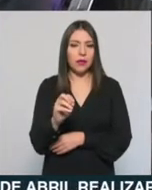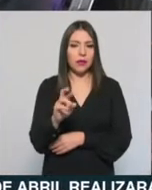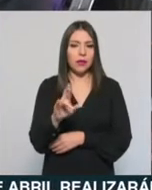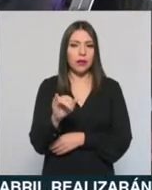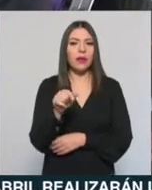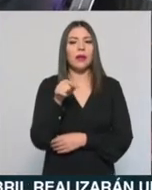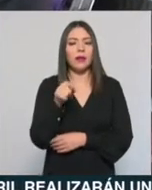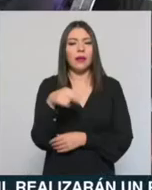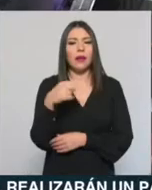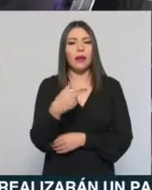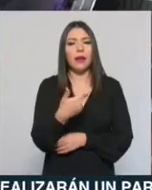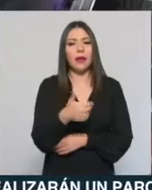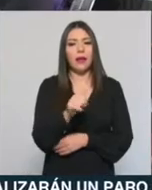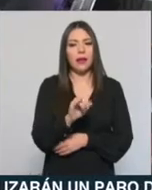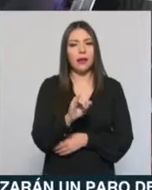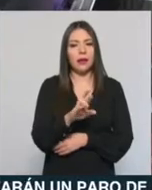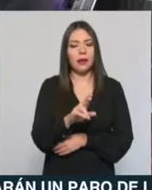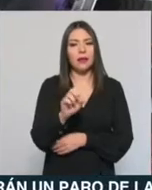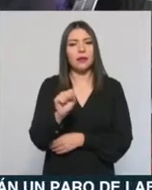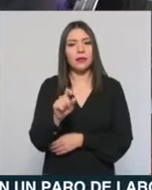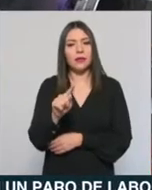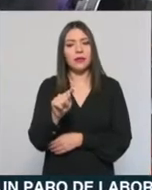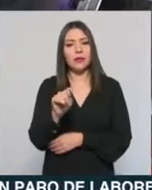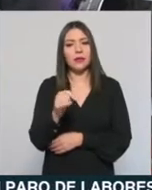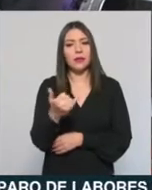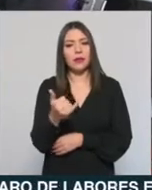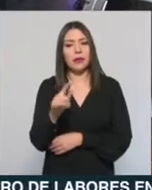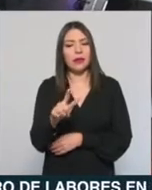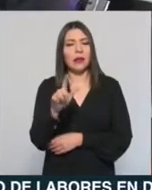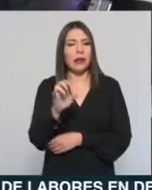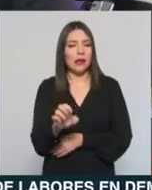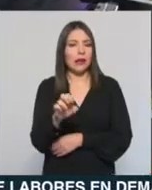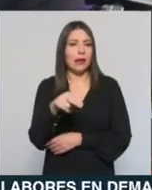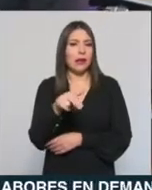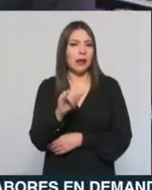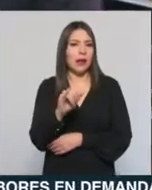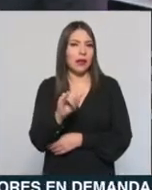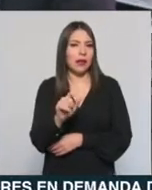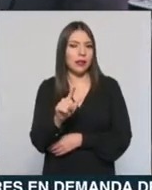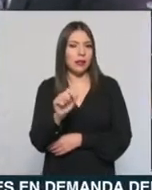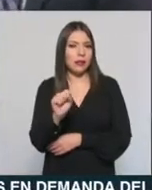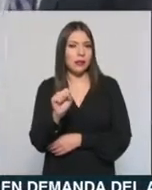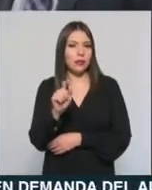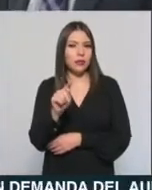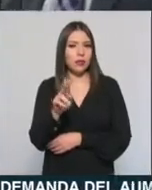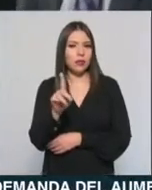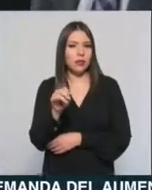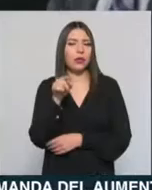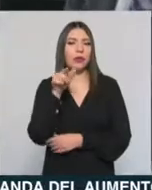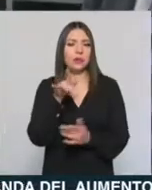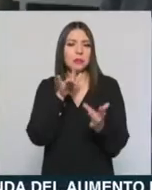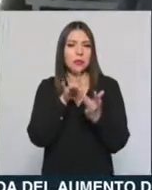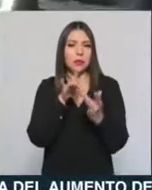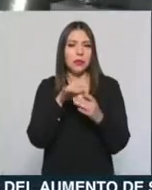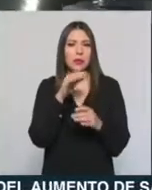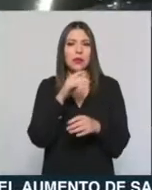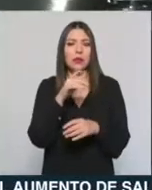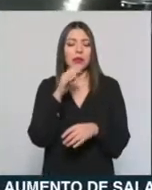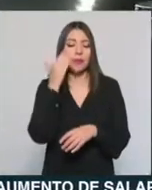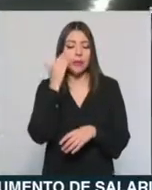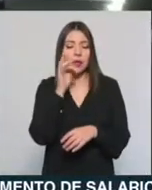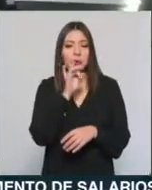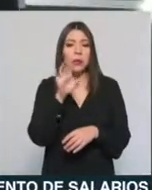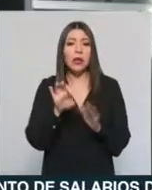Hairstyle Nails Studio. Todo el tiempo hay alguien contestando dudas, todo lo que